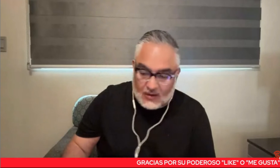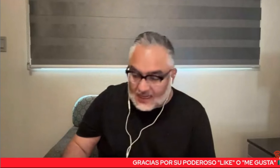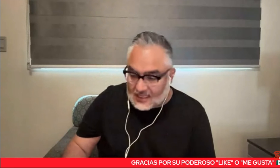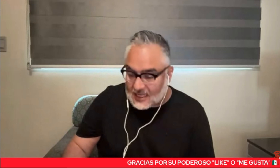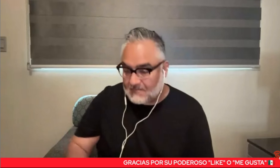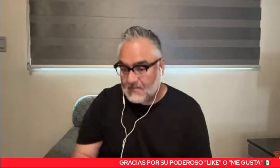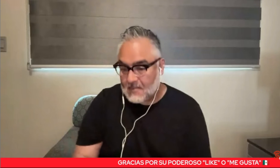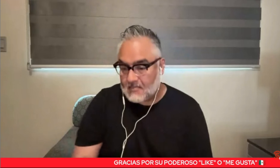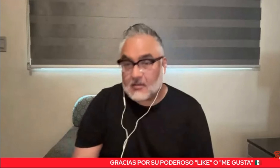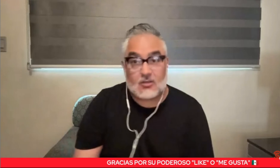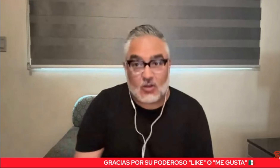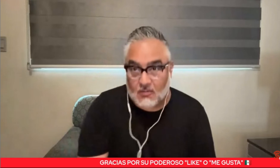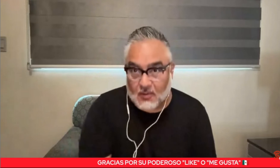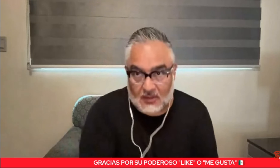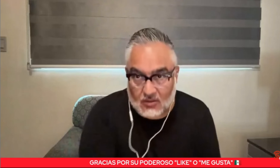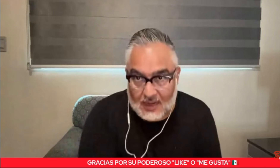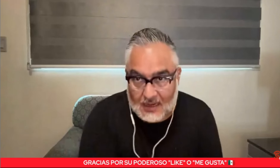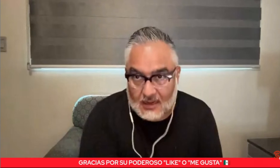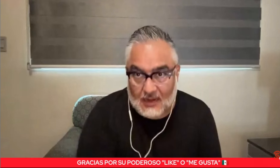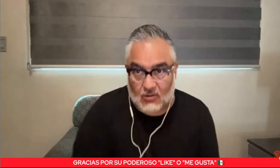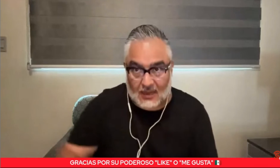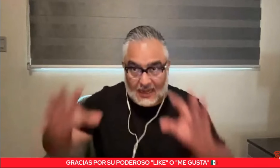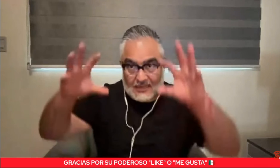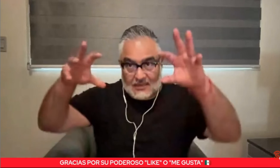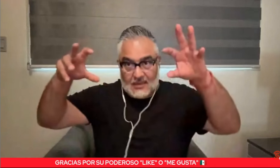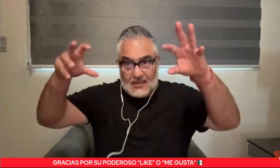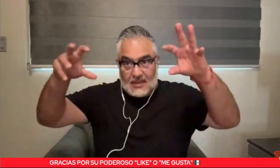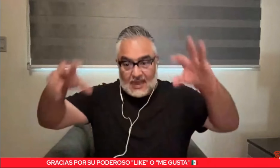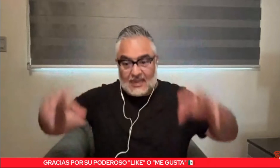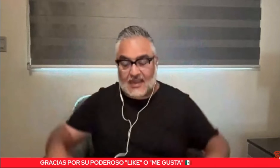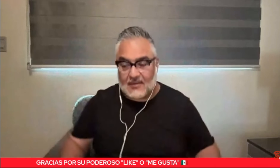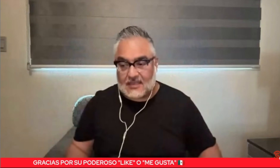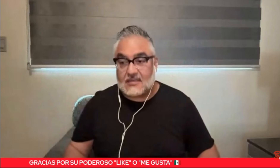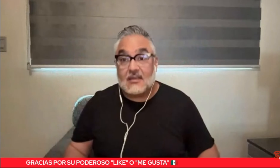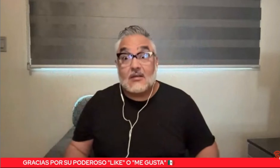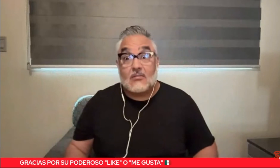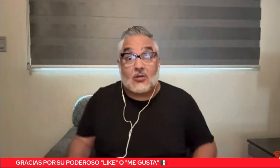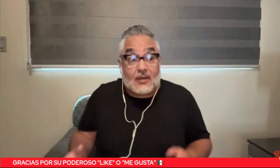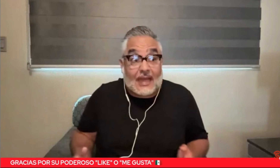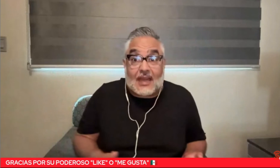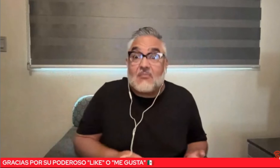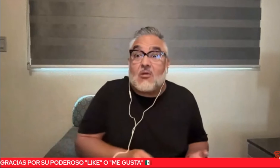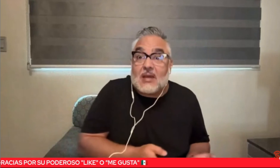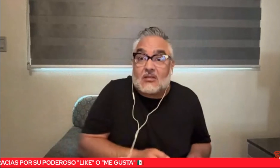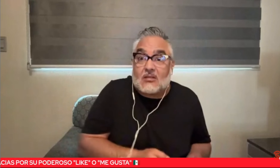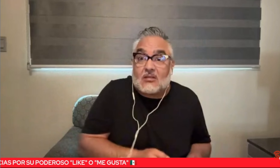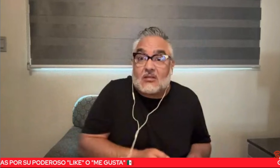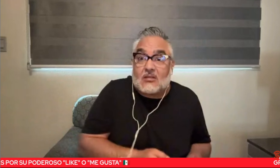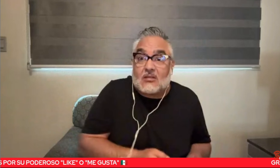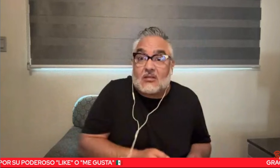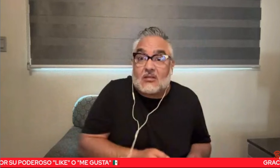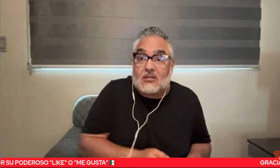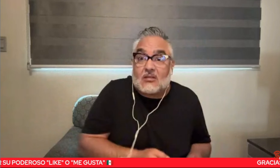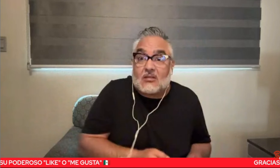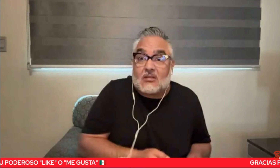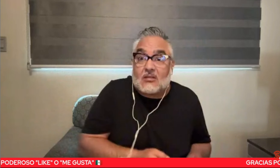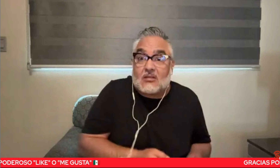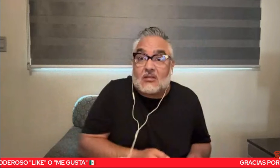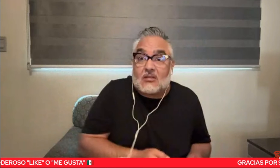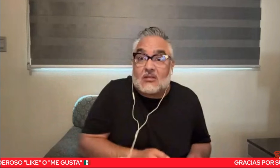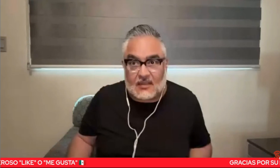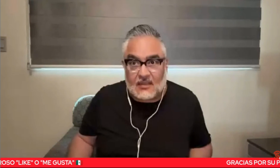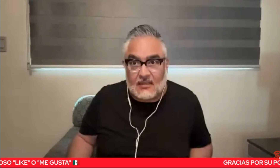Gildo Garza, solo por mencionar a las cabezas. Bueno, ¿en qué momento los